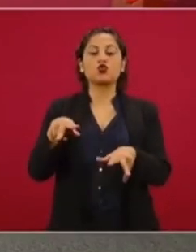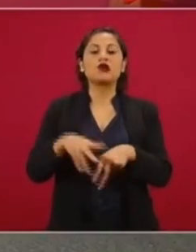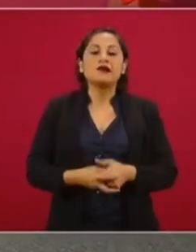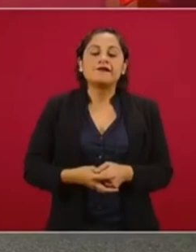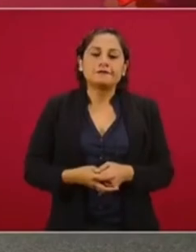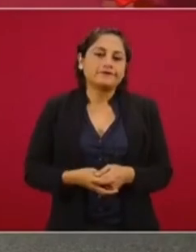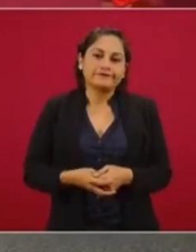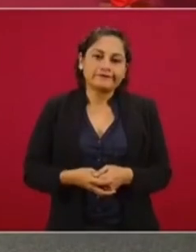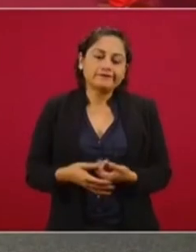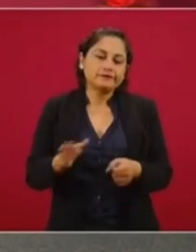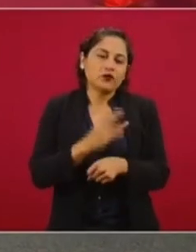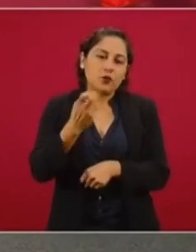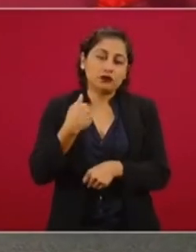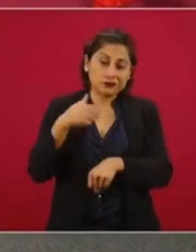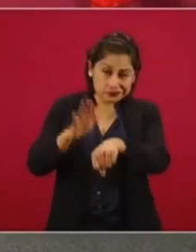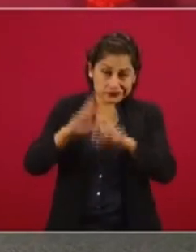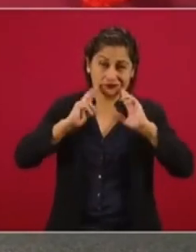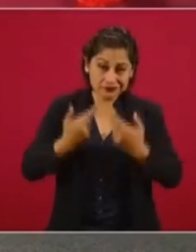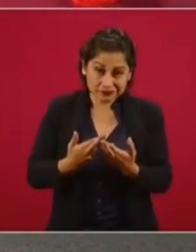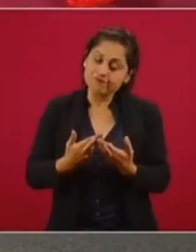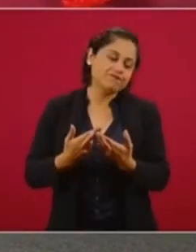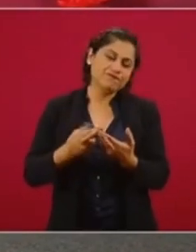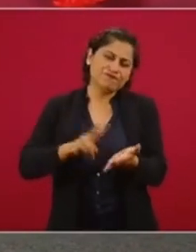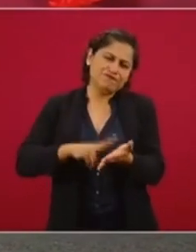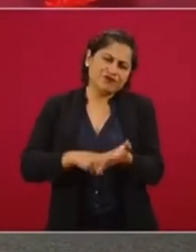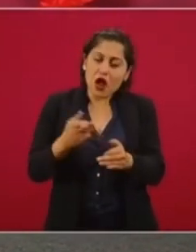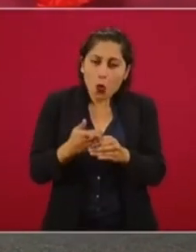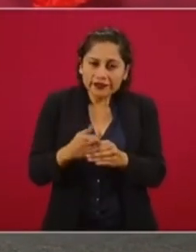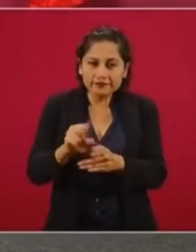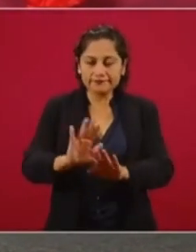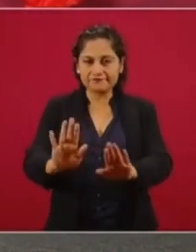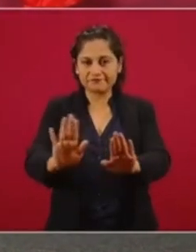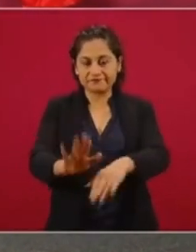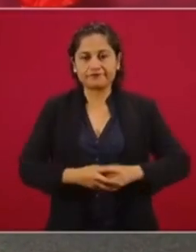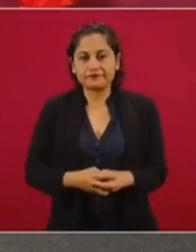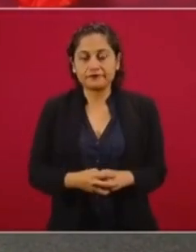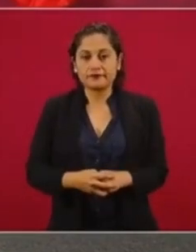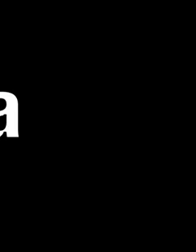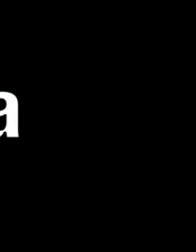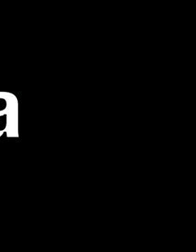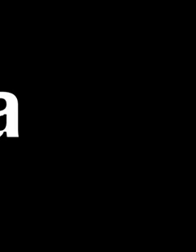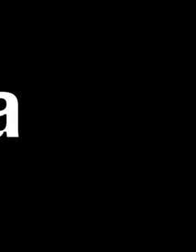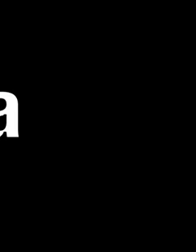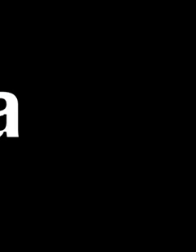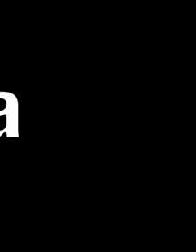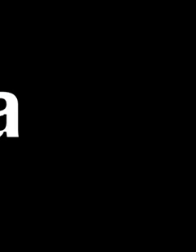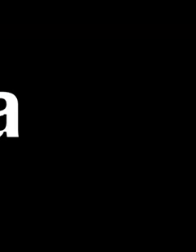no tiene eso y ahora tener este encuentro